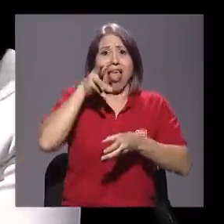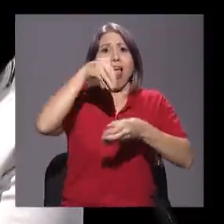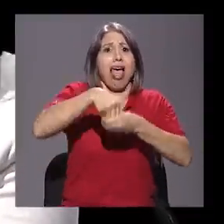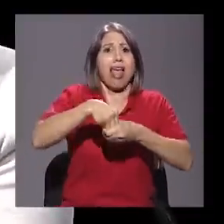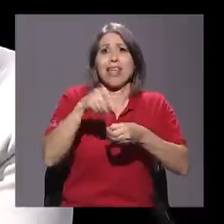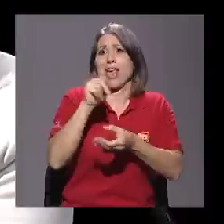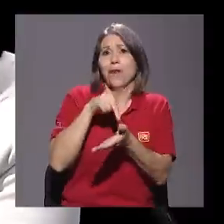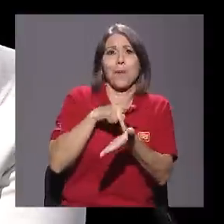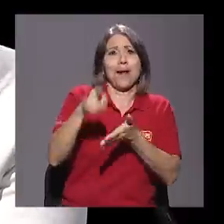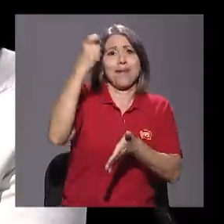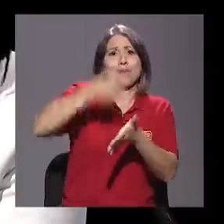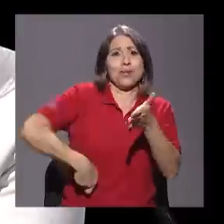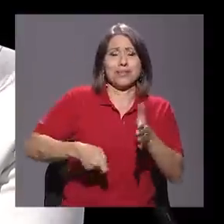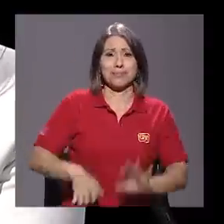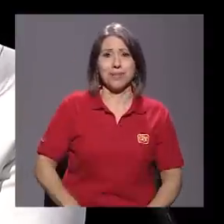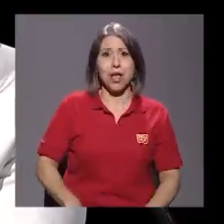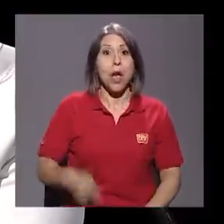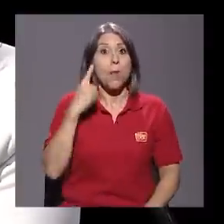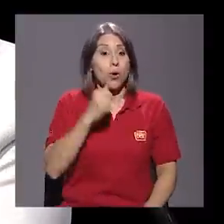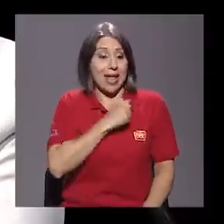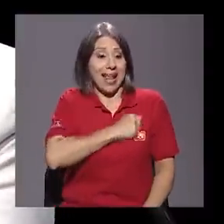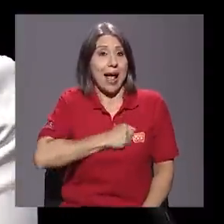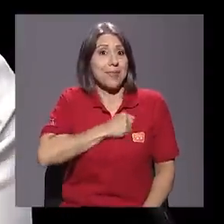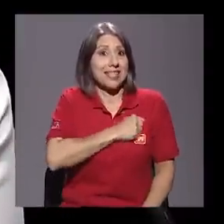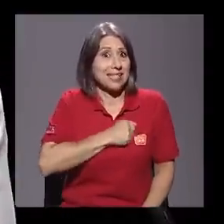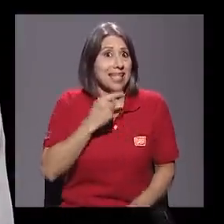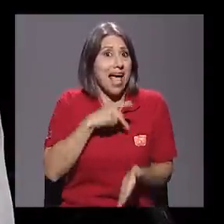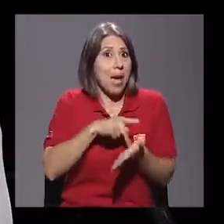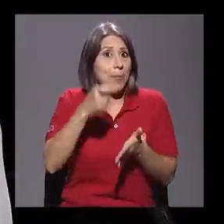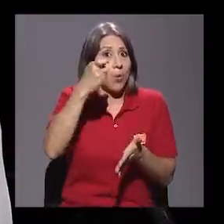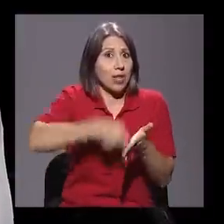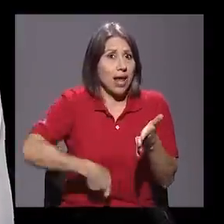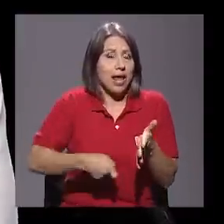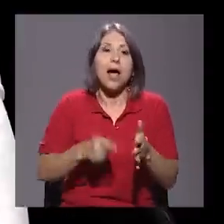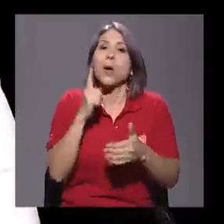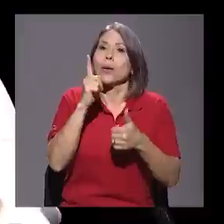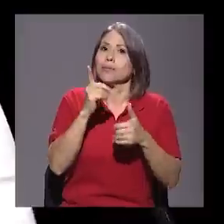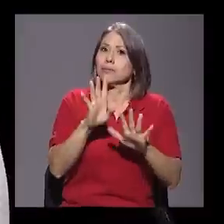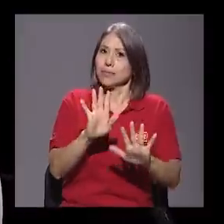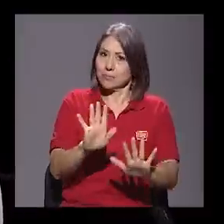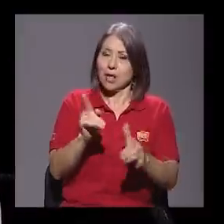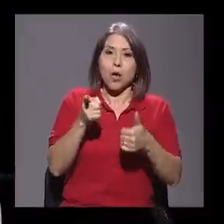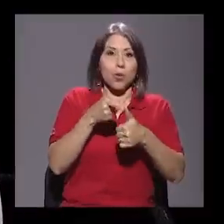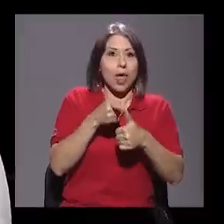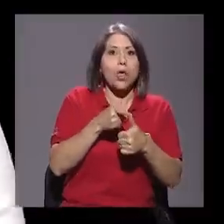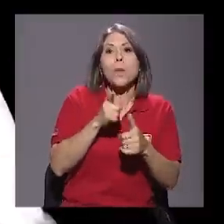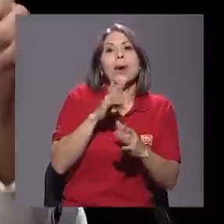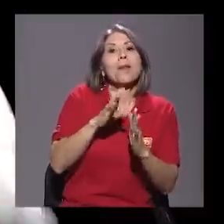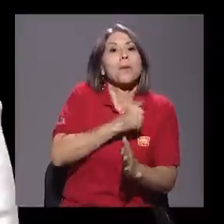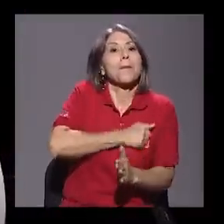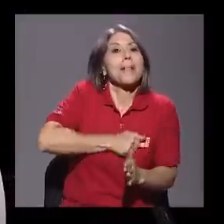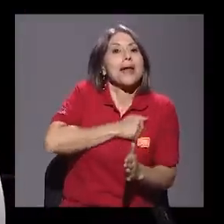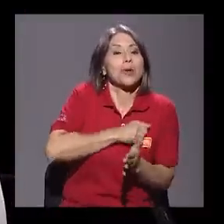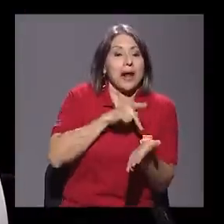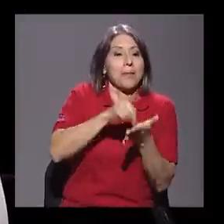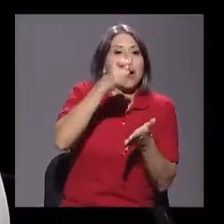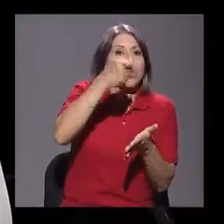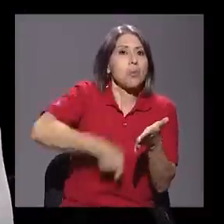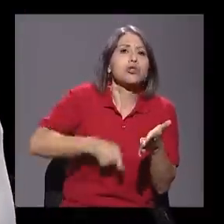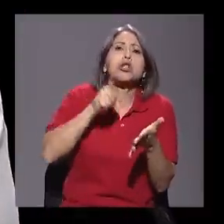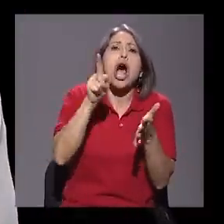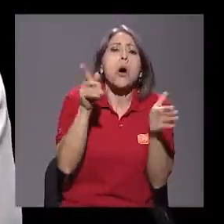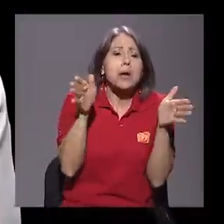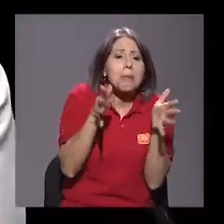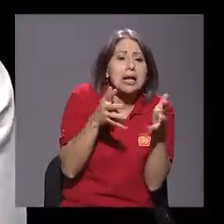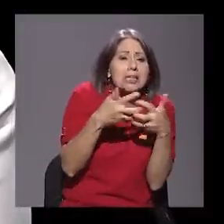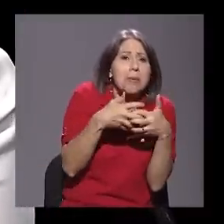tributaria, porque yo no descalifico la amnistía tributaria a priori. Una cosa es condonarle una deuda tributaria a una MIPYME o a un productor agropecuario que